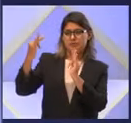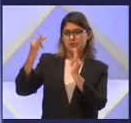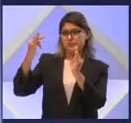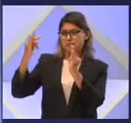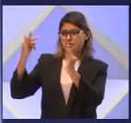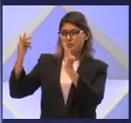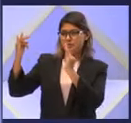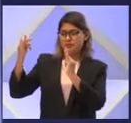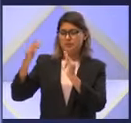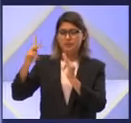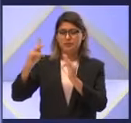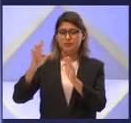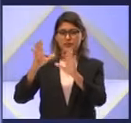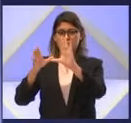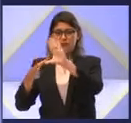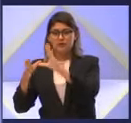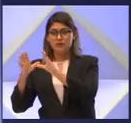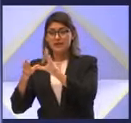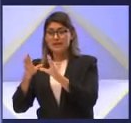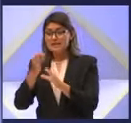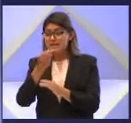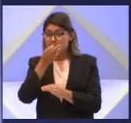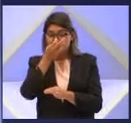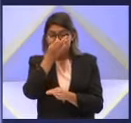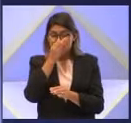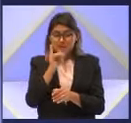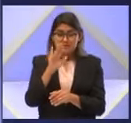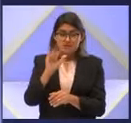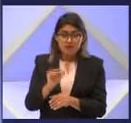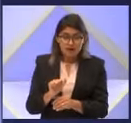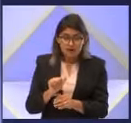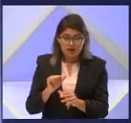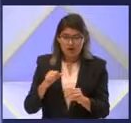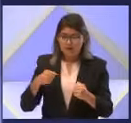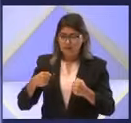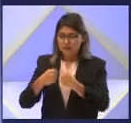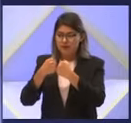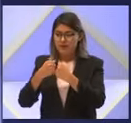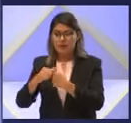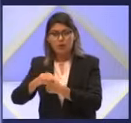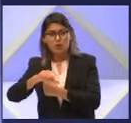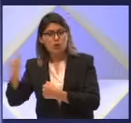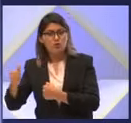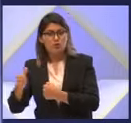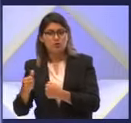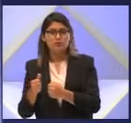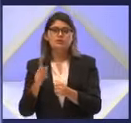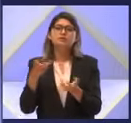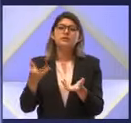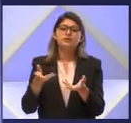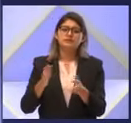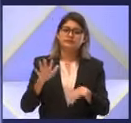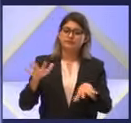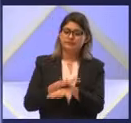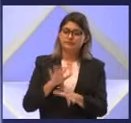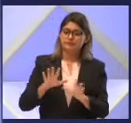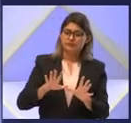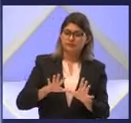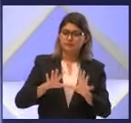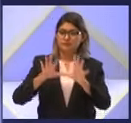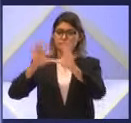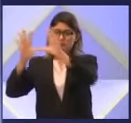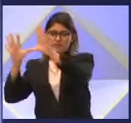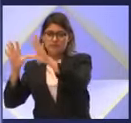aeolus para evitar una colisión con uno de los satélites de starling esto obviamente actualmente hay 60